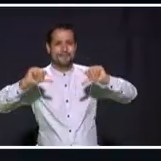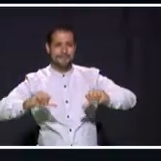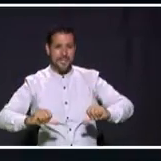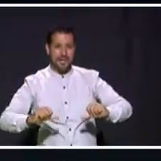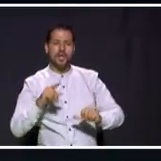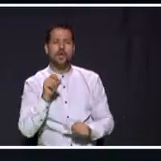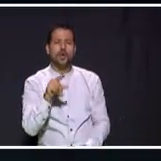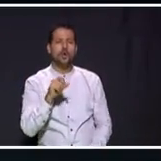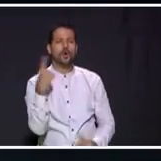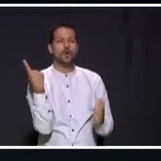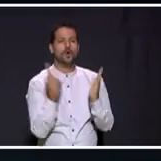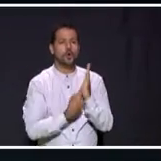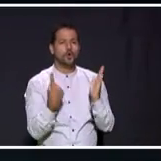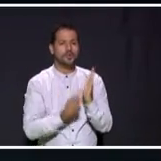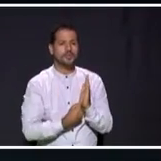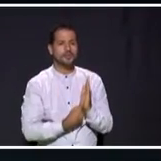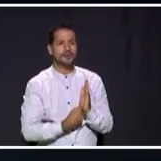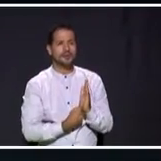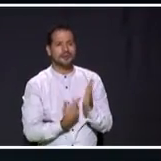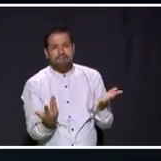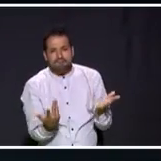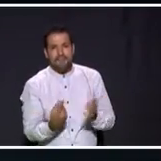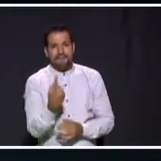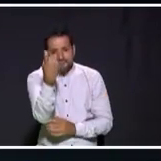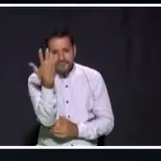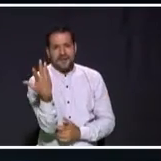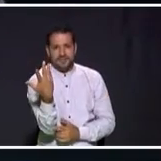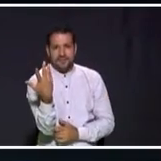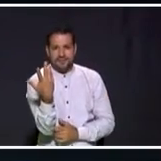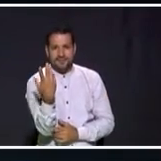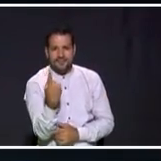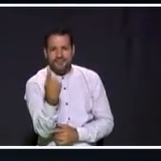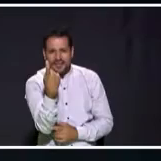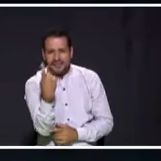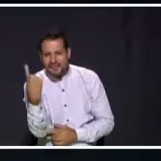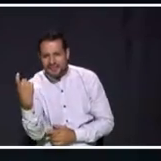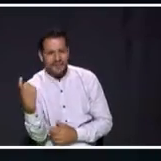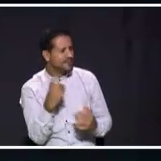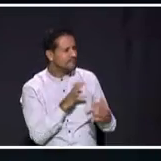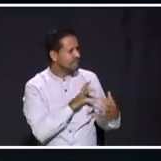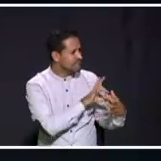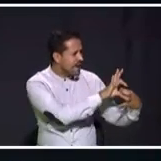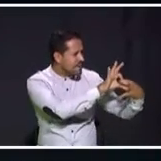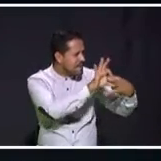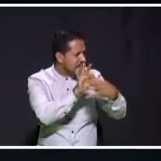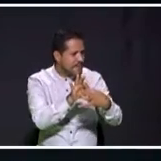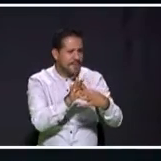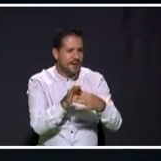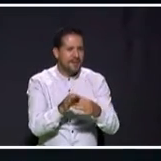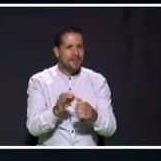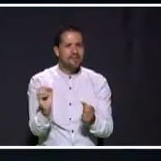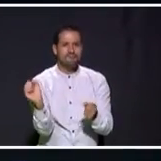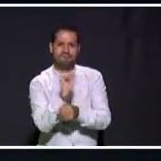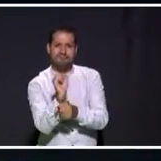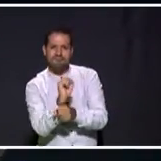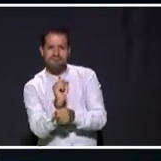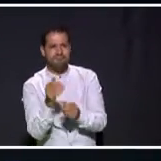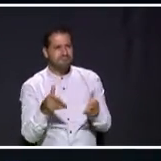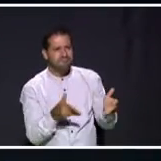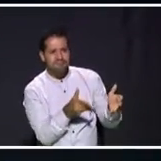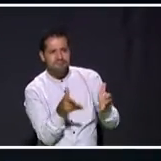mil vías terciarias que no están llegando ni conectando las cabeceras con las veredas en ese